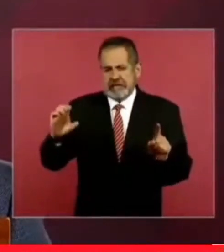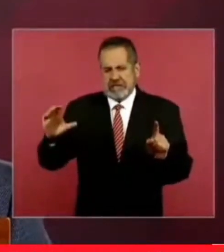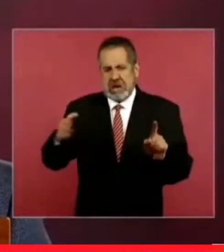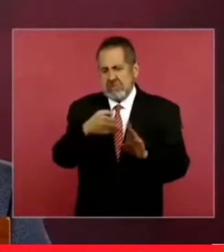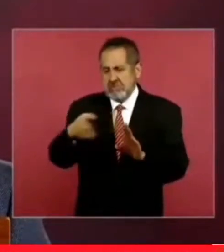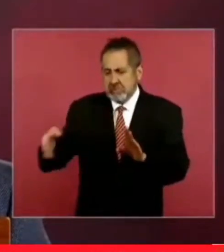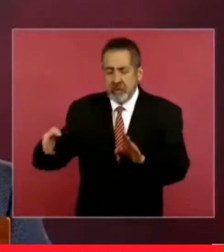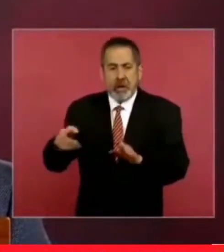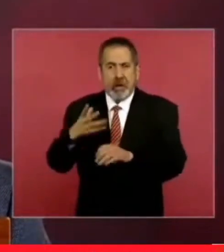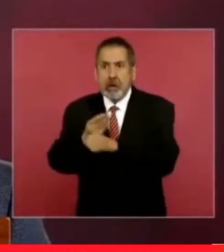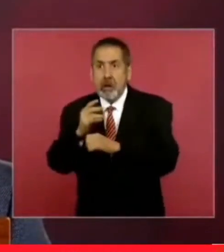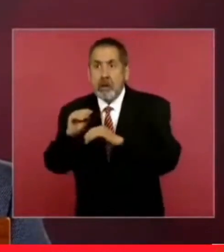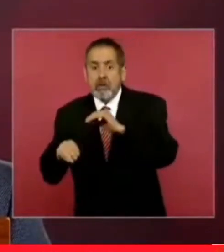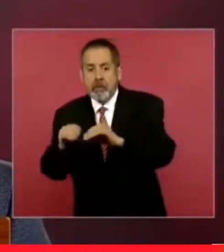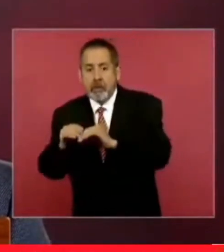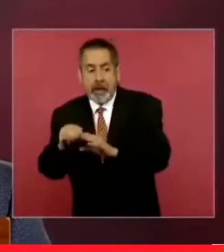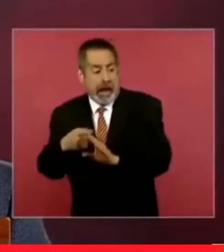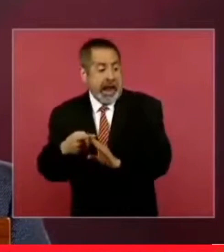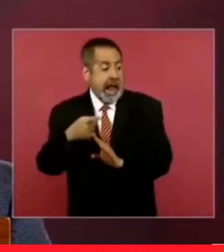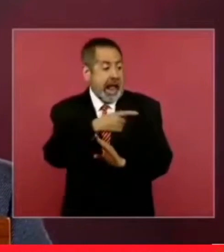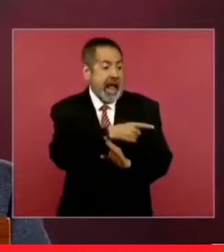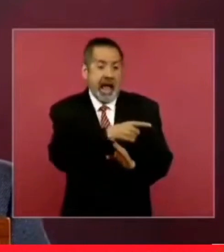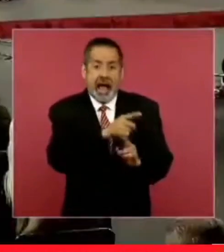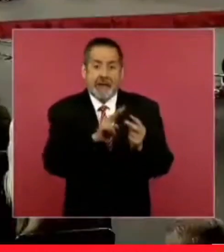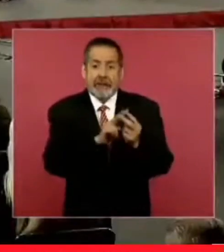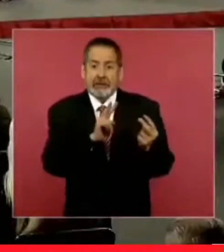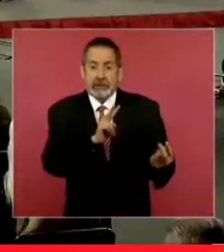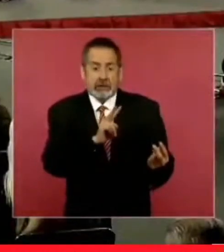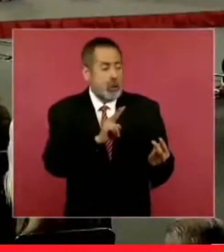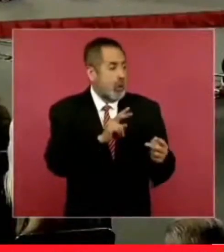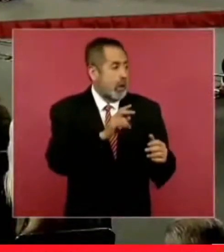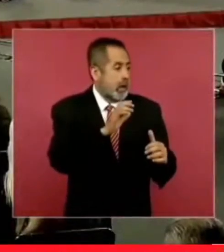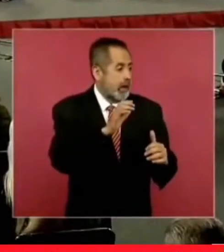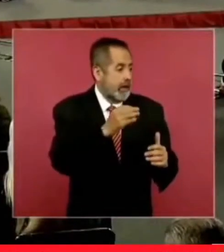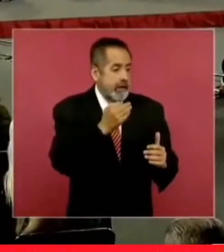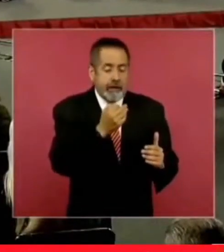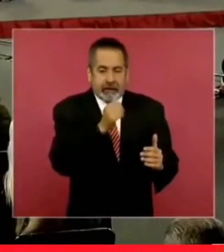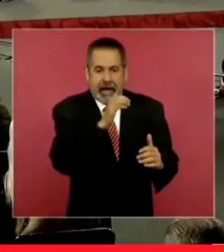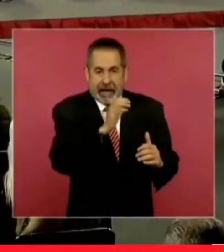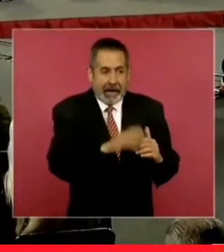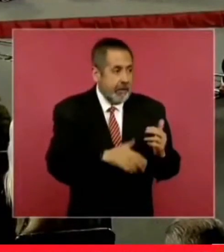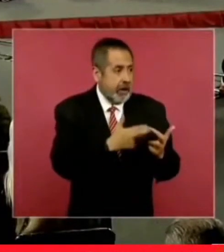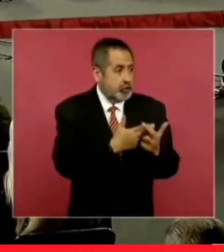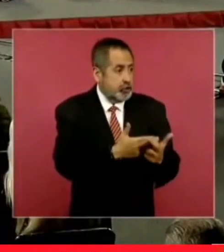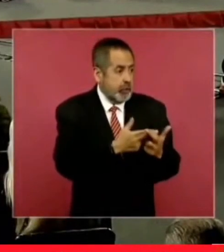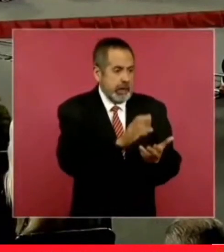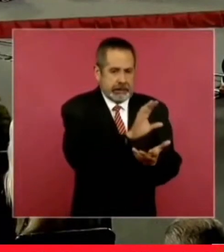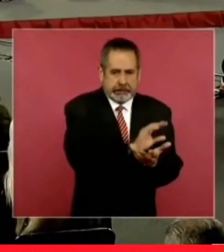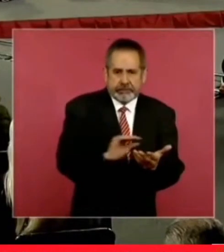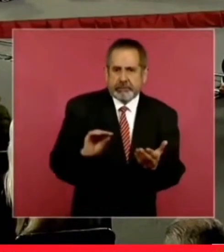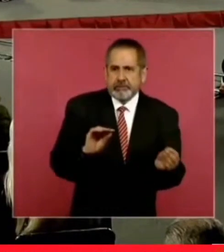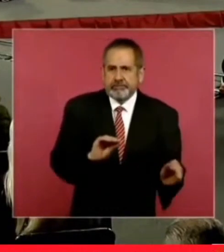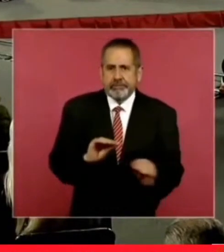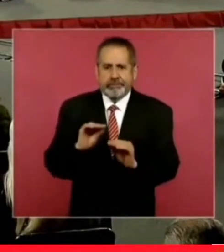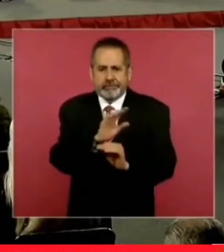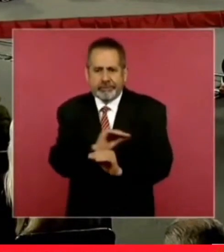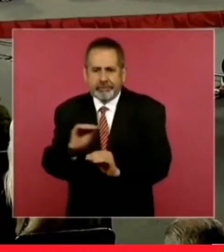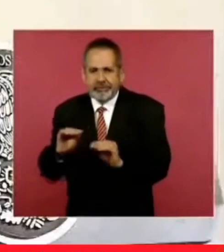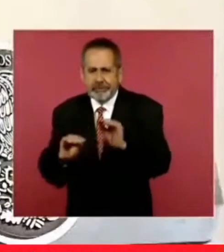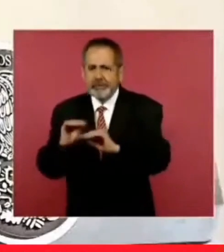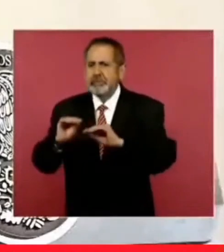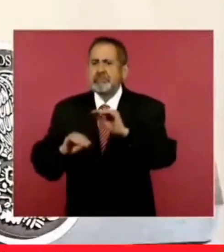reutilizados de los edificios vecinos se trata de una construcción de planta cuadrangular con una entrada